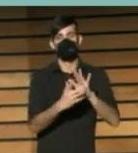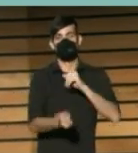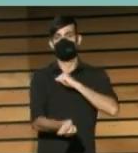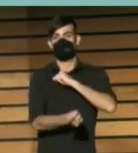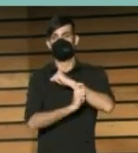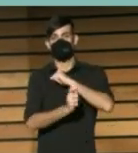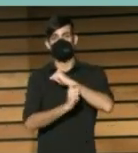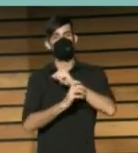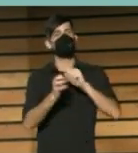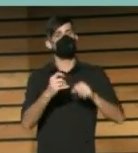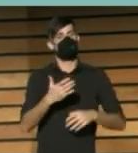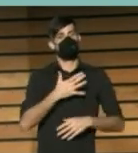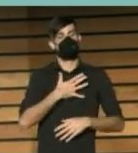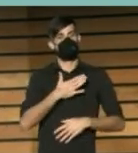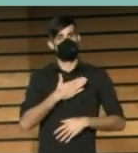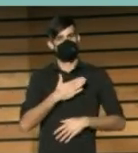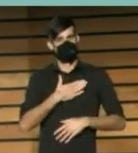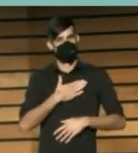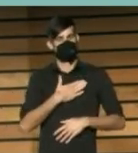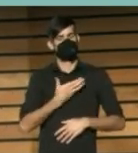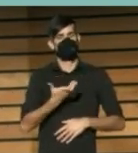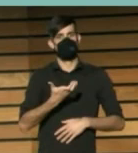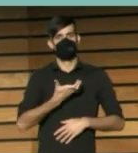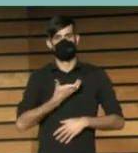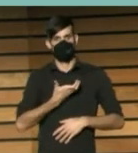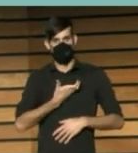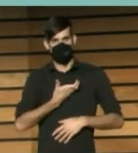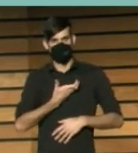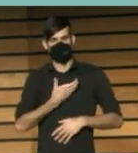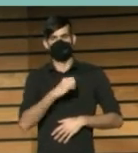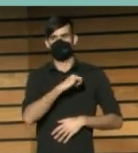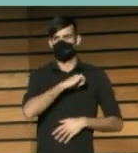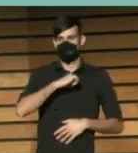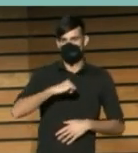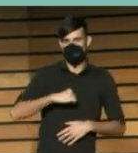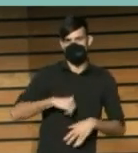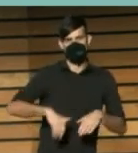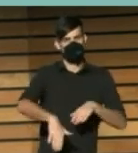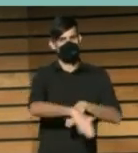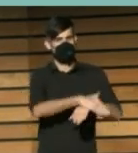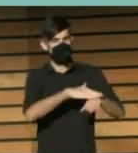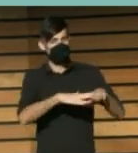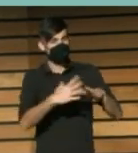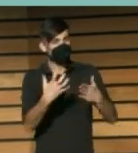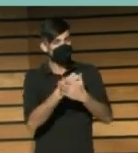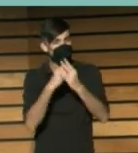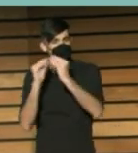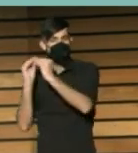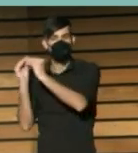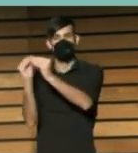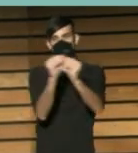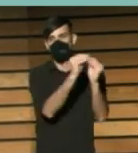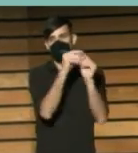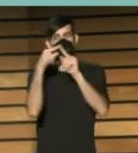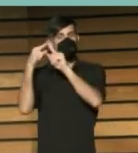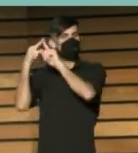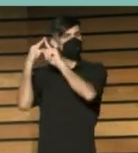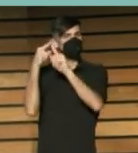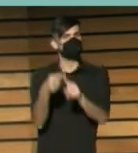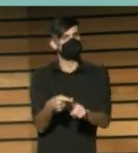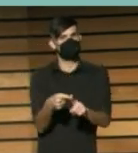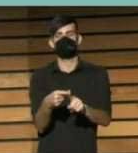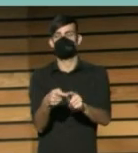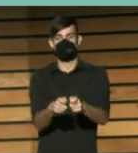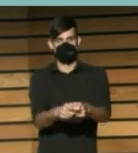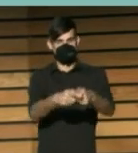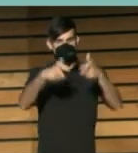municipales, autonómicas, del gobierno, todas suman hacia lo mismo, hacia ese objetivo que es ampliar la base de lectores,